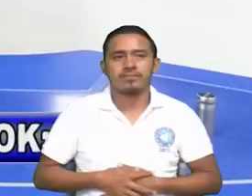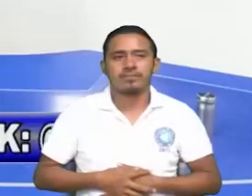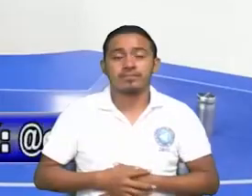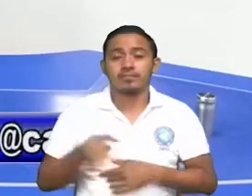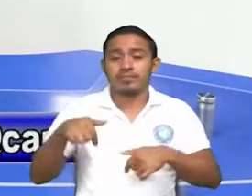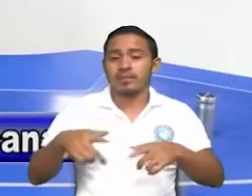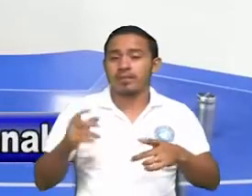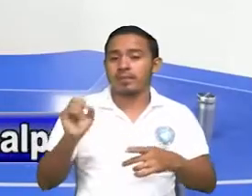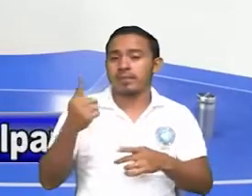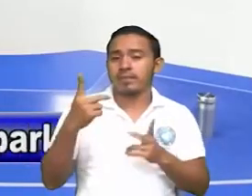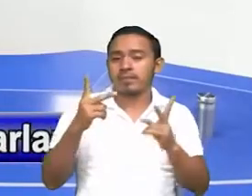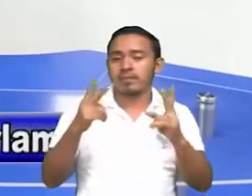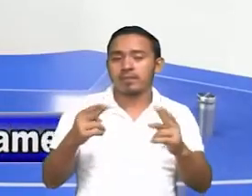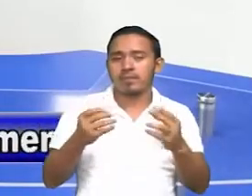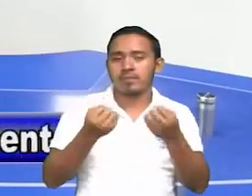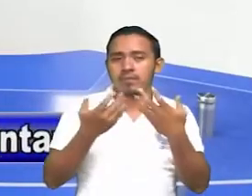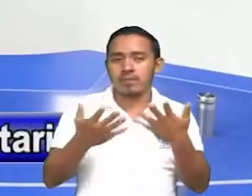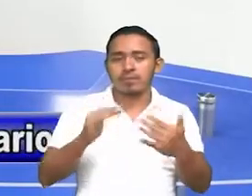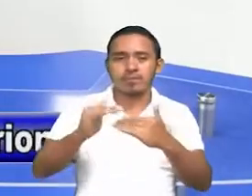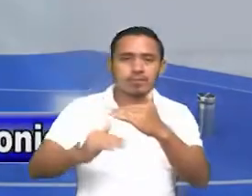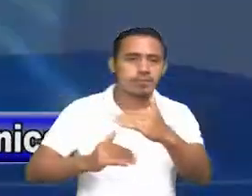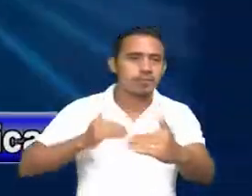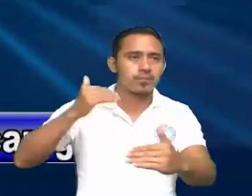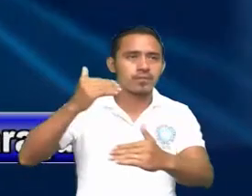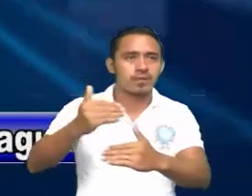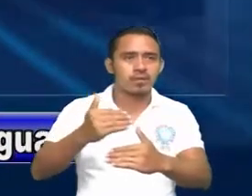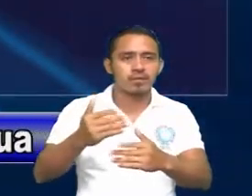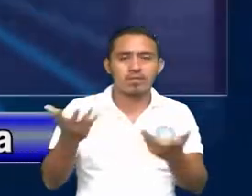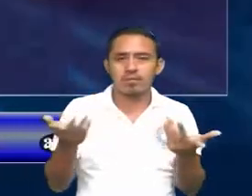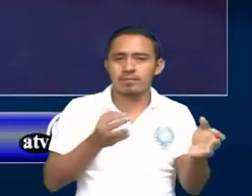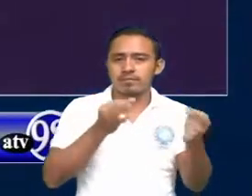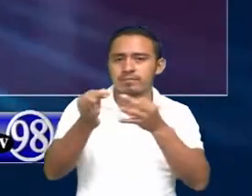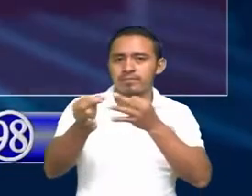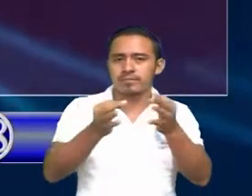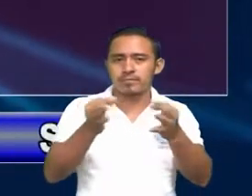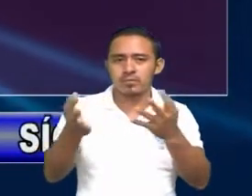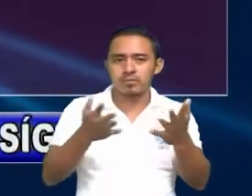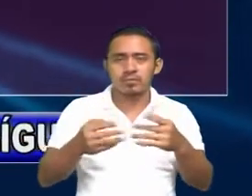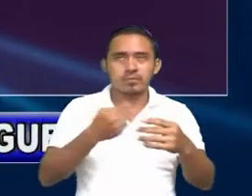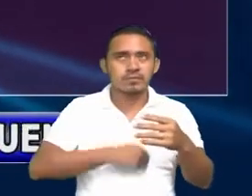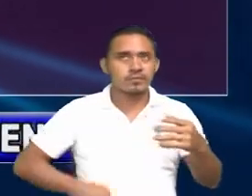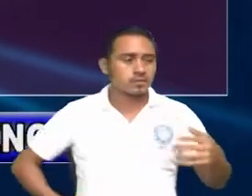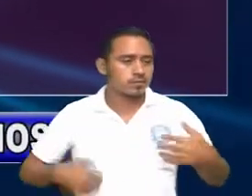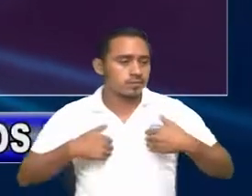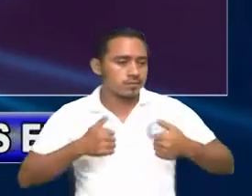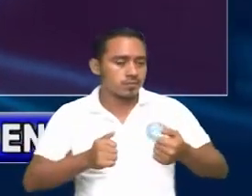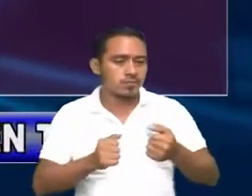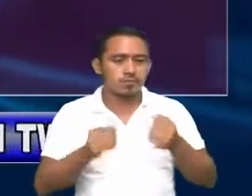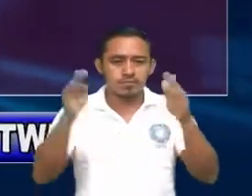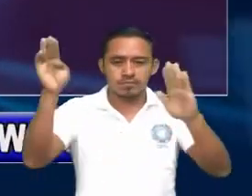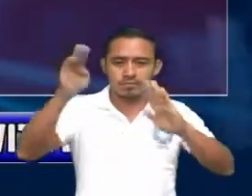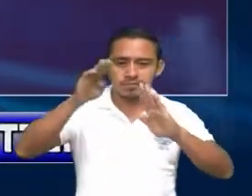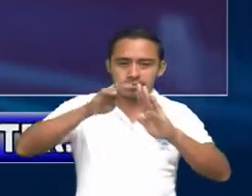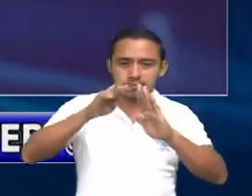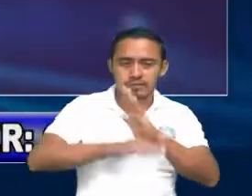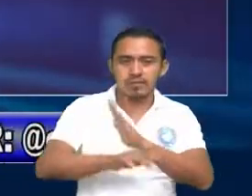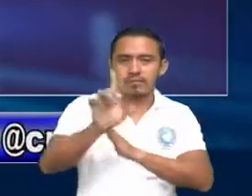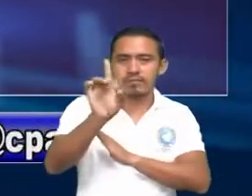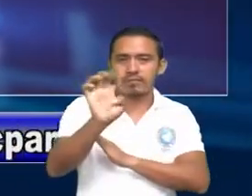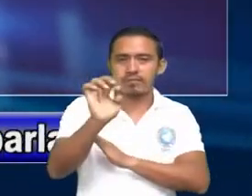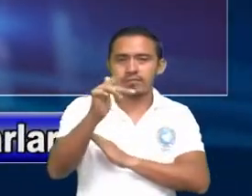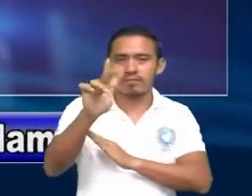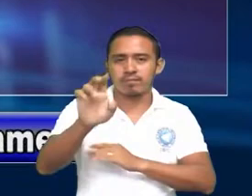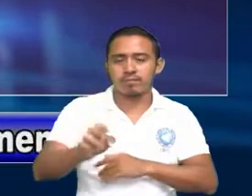Nos vamos a un corte informativo y cuando volvamos les damos detalles de cómo el MINSA ha logrado la reducción de casos de